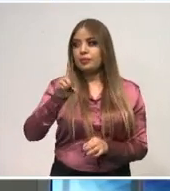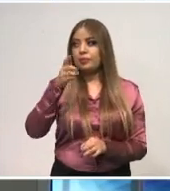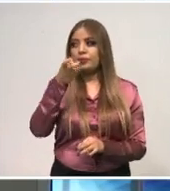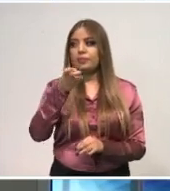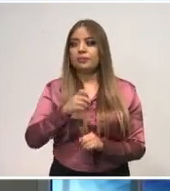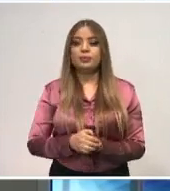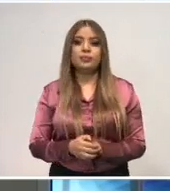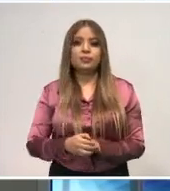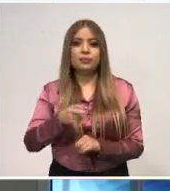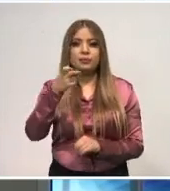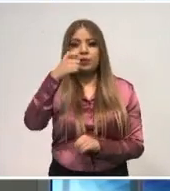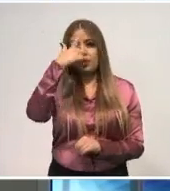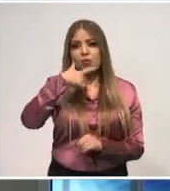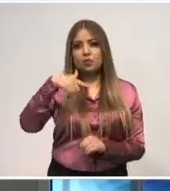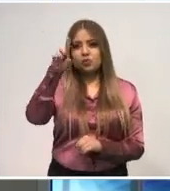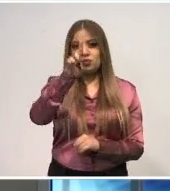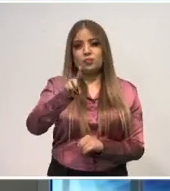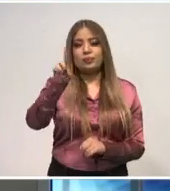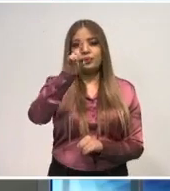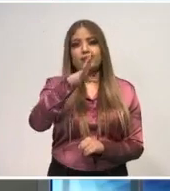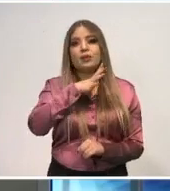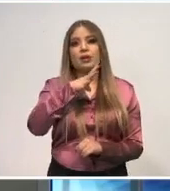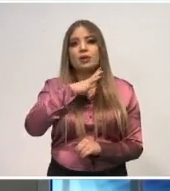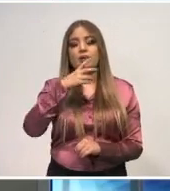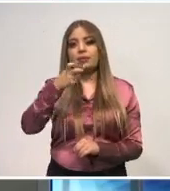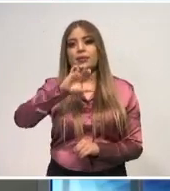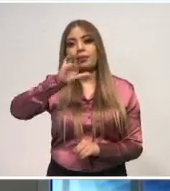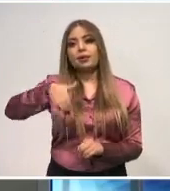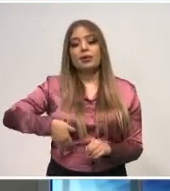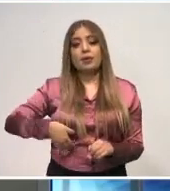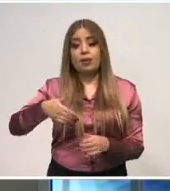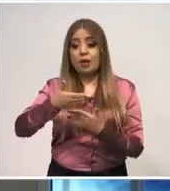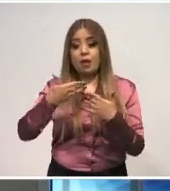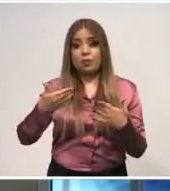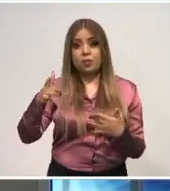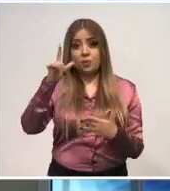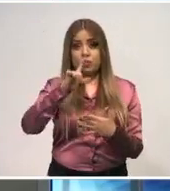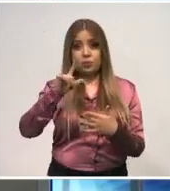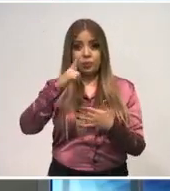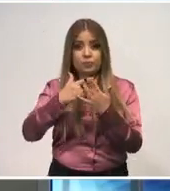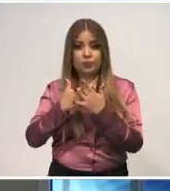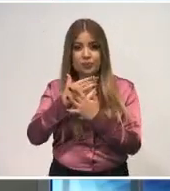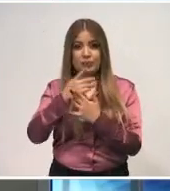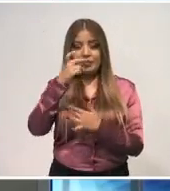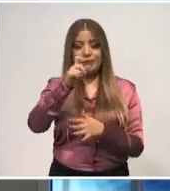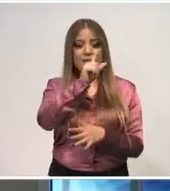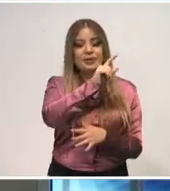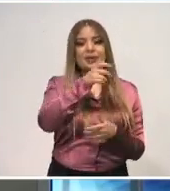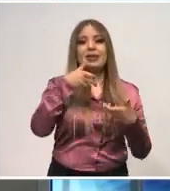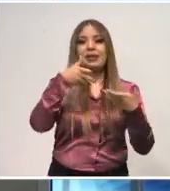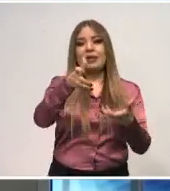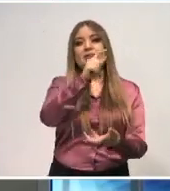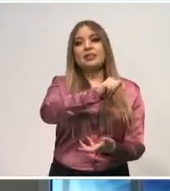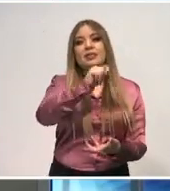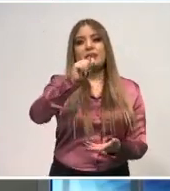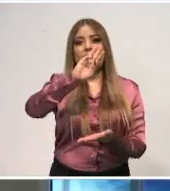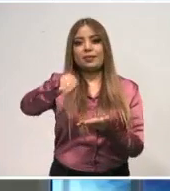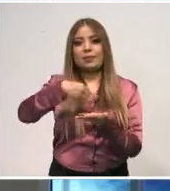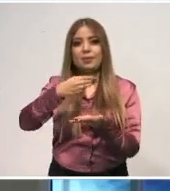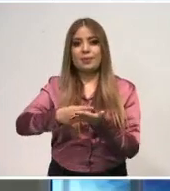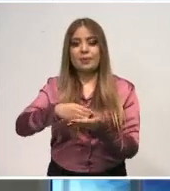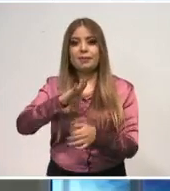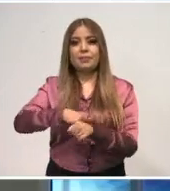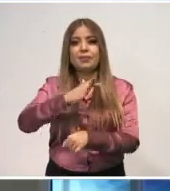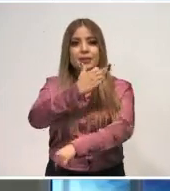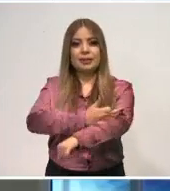o en la noche del domingo exactamente, para amanecer hoy lunes en la carretera Torreón-Matamoros. Y un poco más adelante